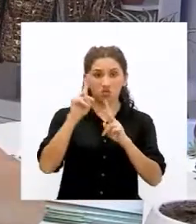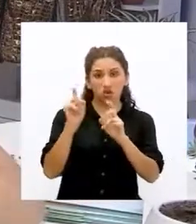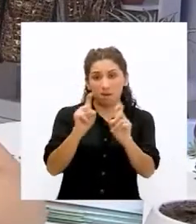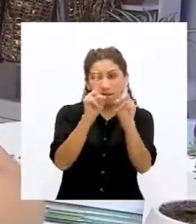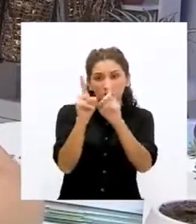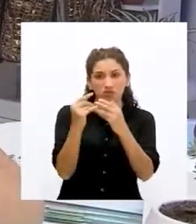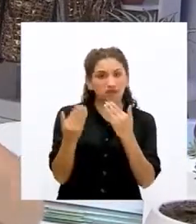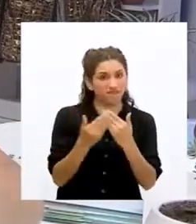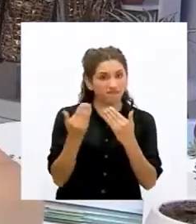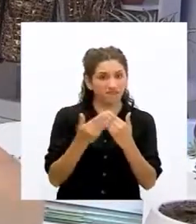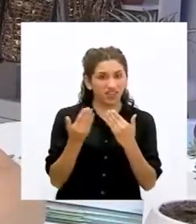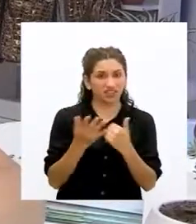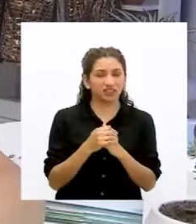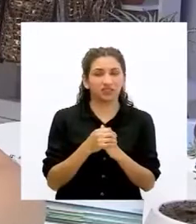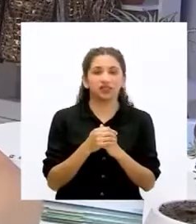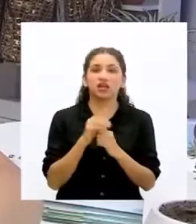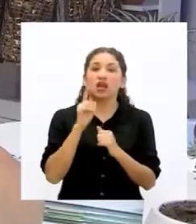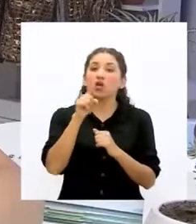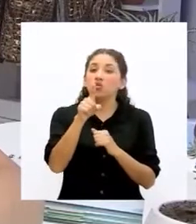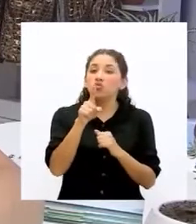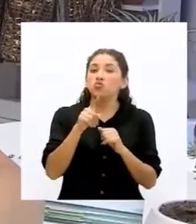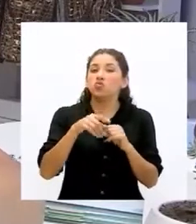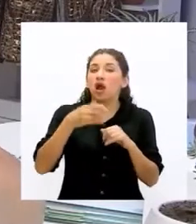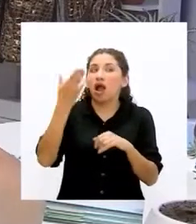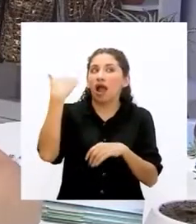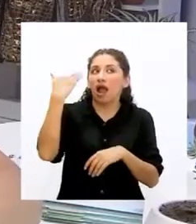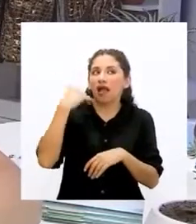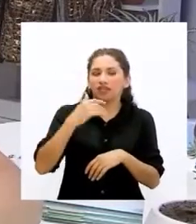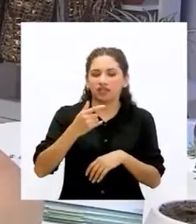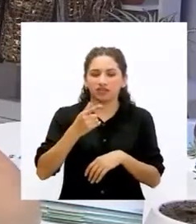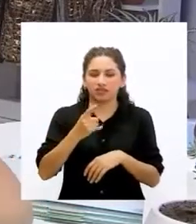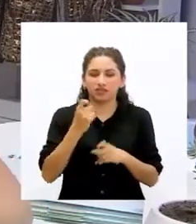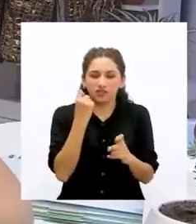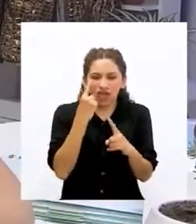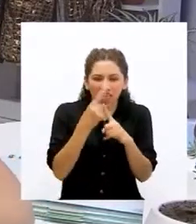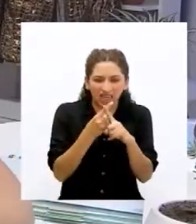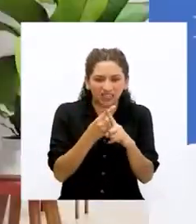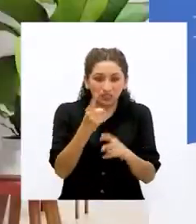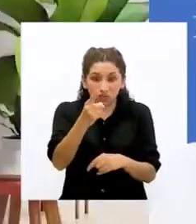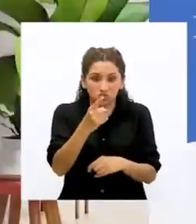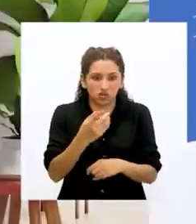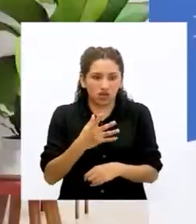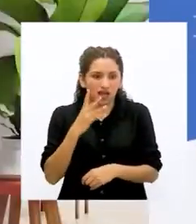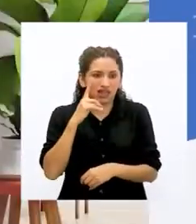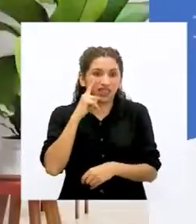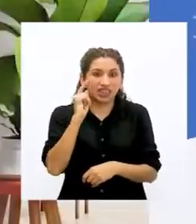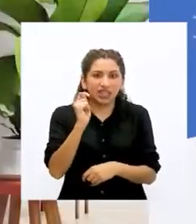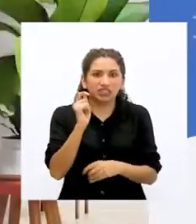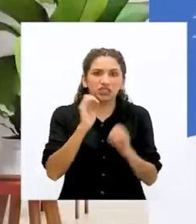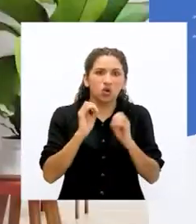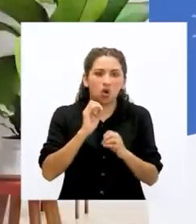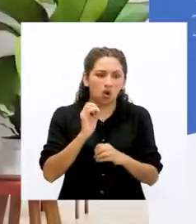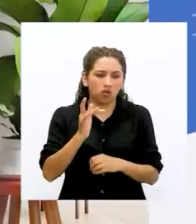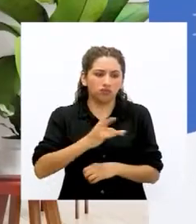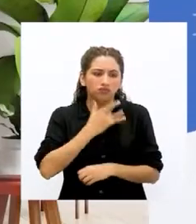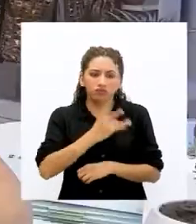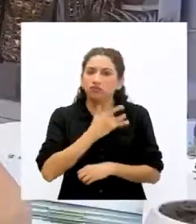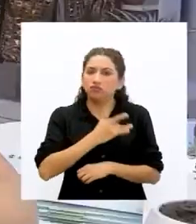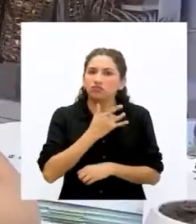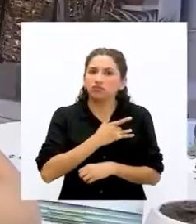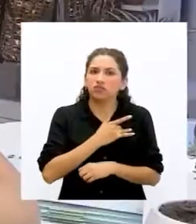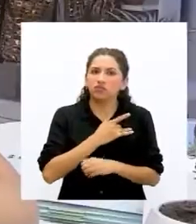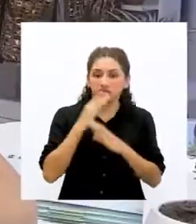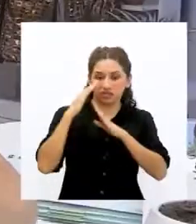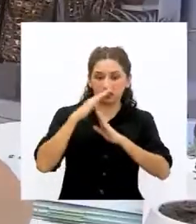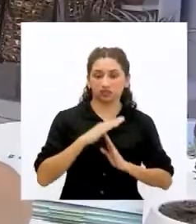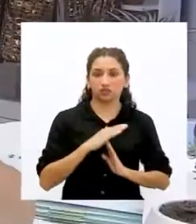simple. ¿Alguna vez te has sentido discriminada o discriminado? ¿Es una pregunta abierta o cerrada?